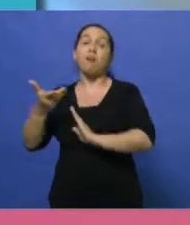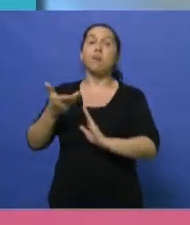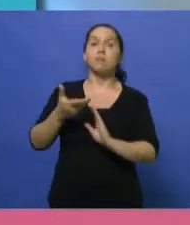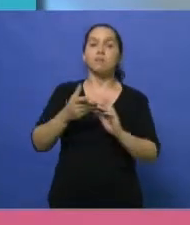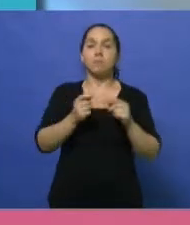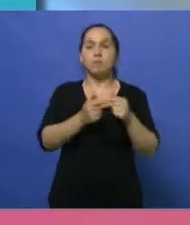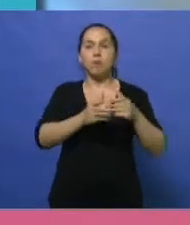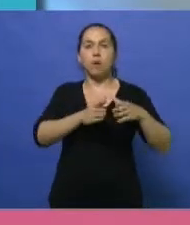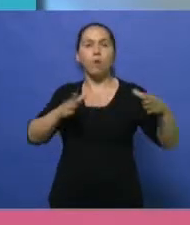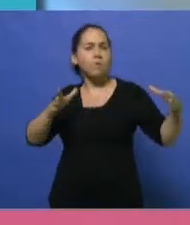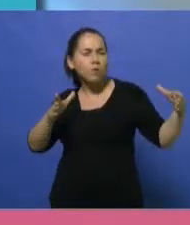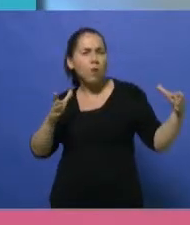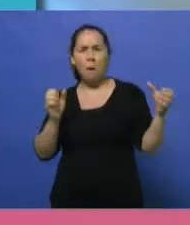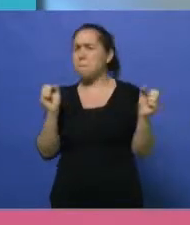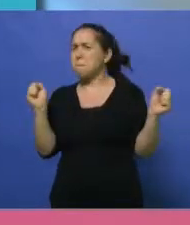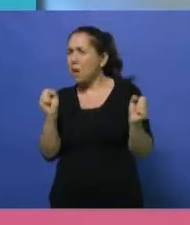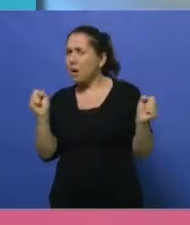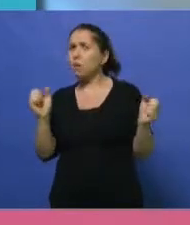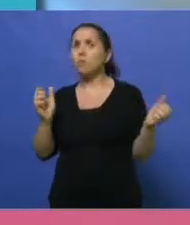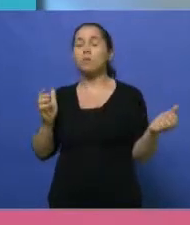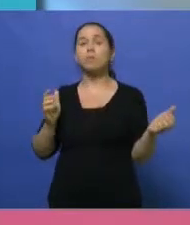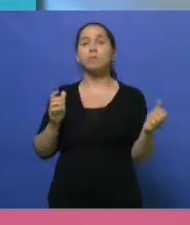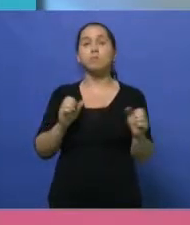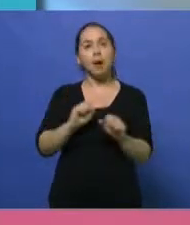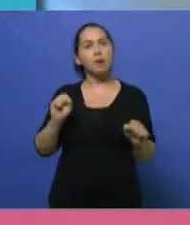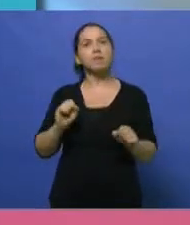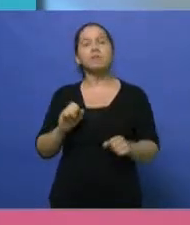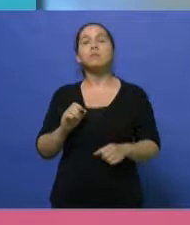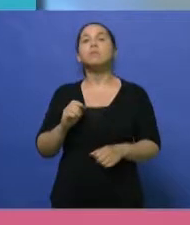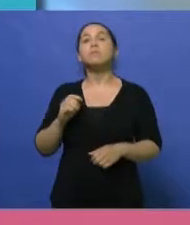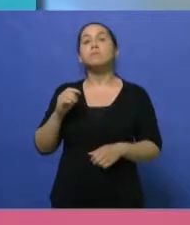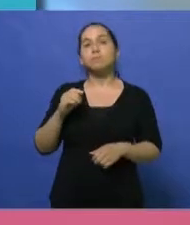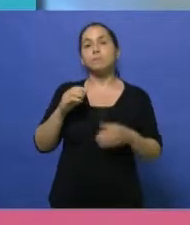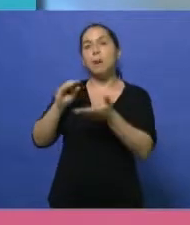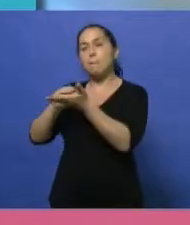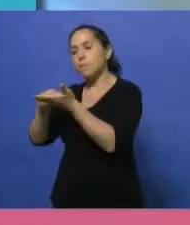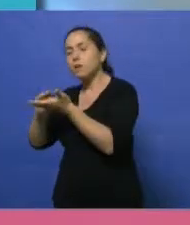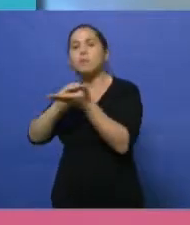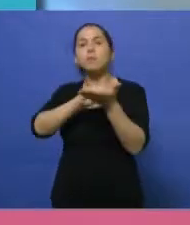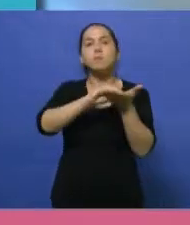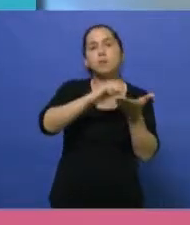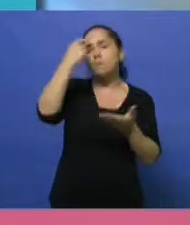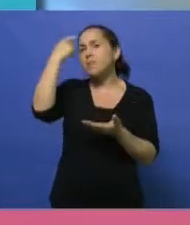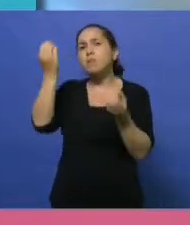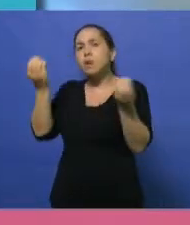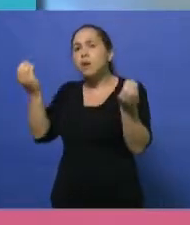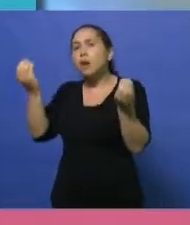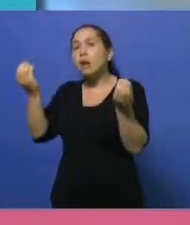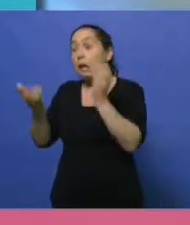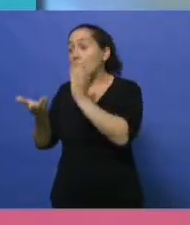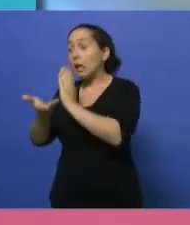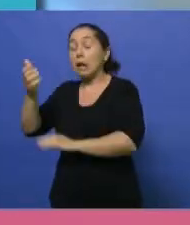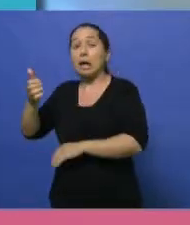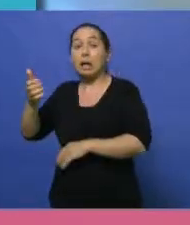alguna manera le ha hecho a las empresas perder o no ganar lo que creían que iban a ganar